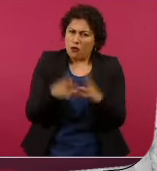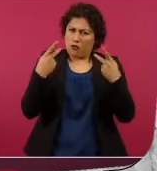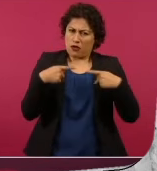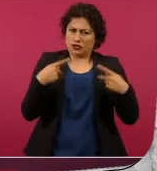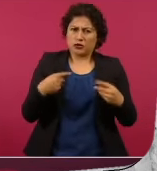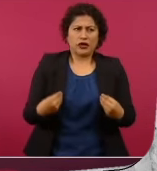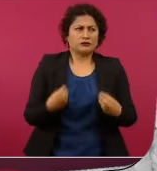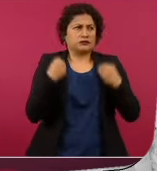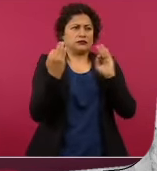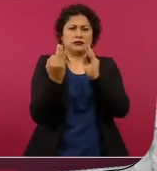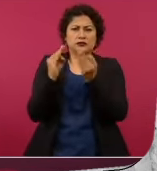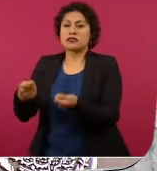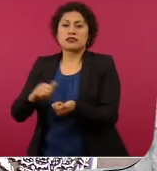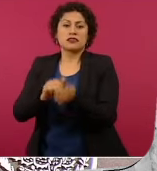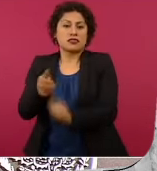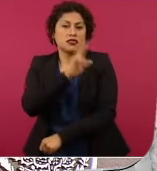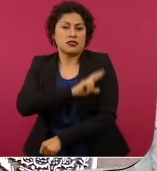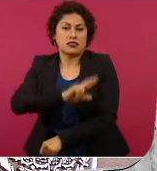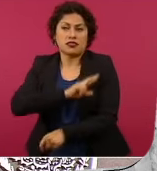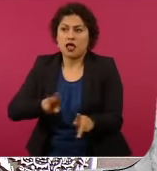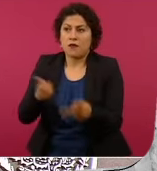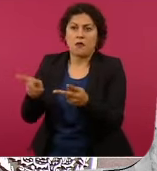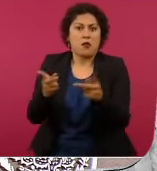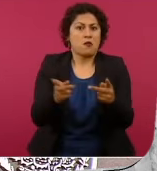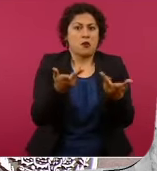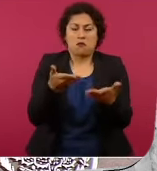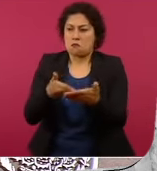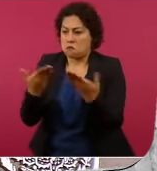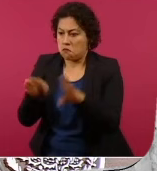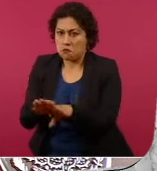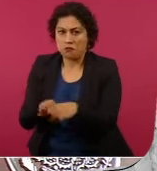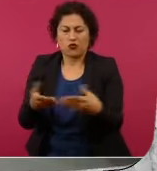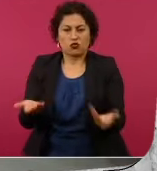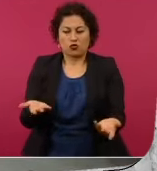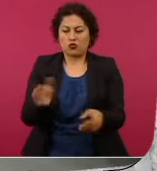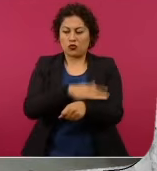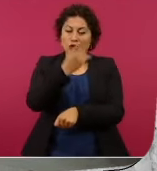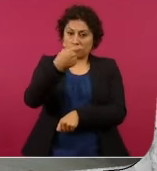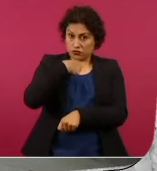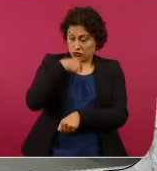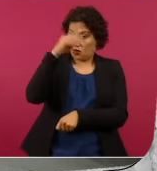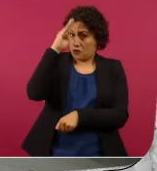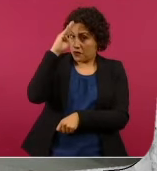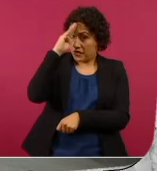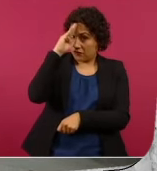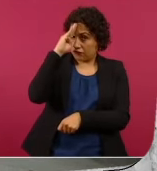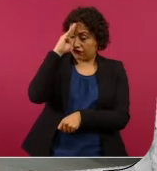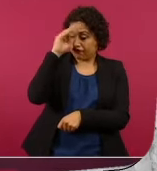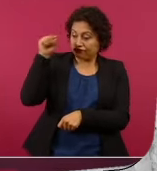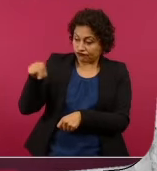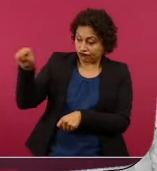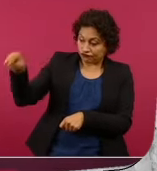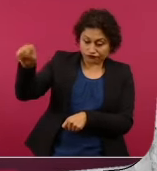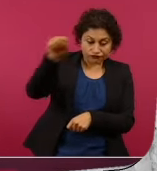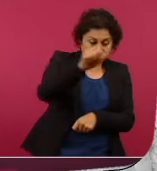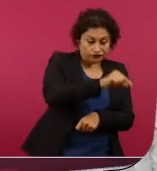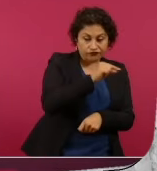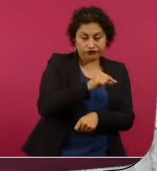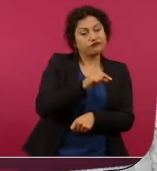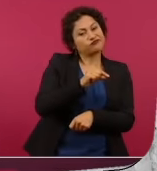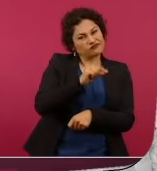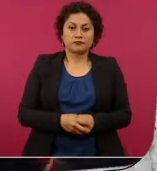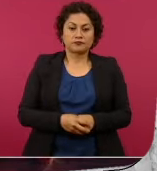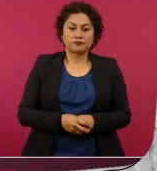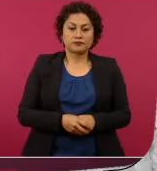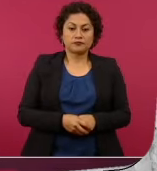playa porque todo lo privatizaron. Entonces, estoy pensando en que se conviertan todos estos terrenos en áreas naturales